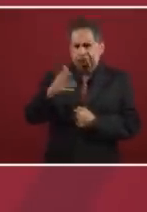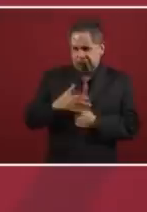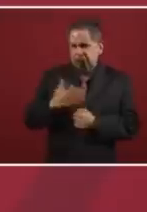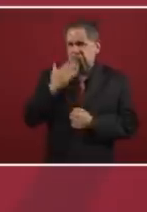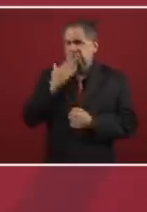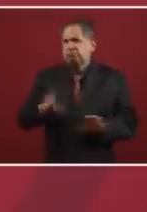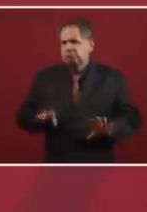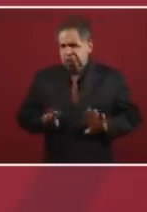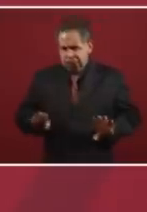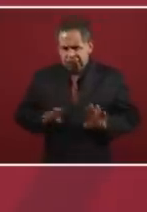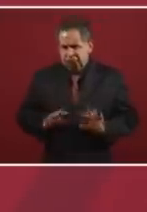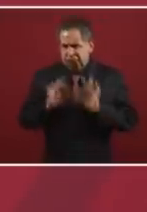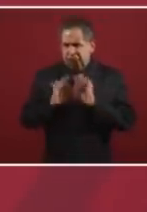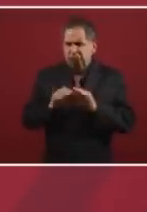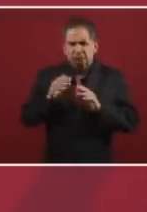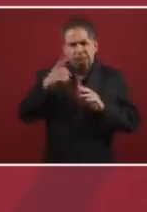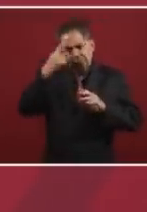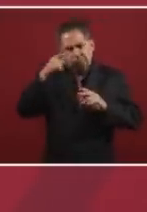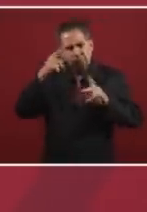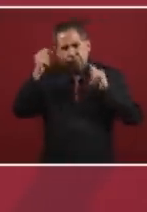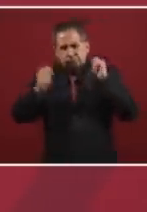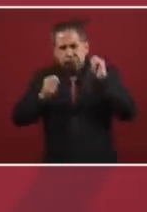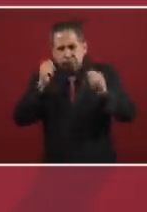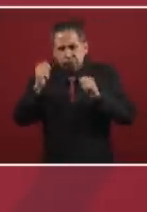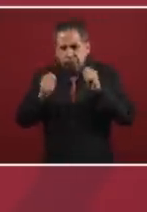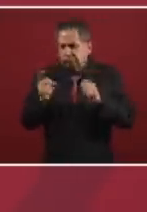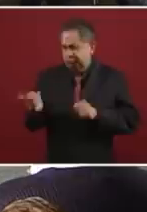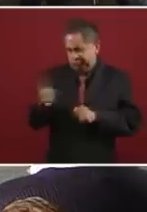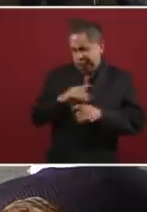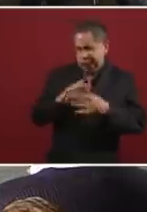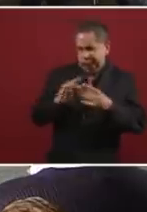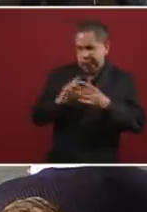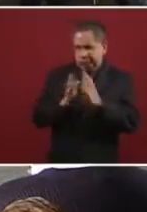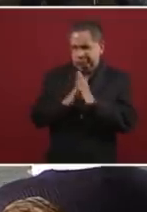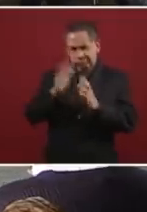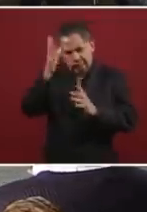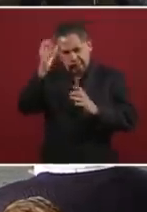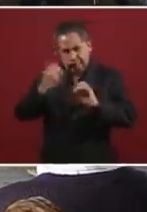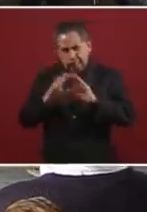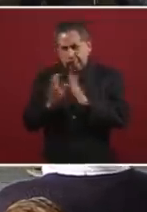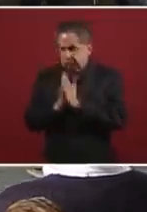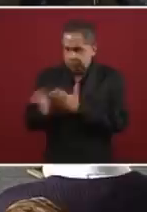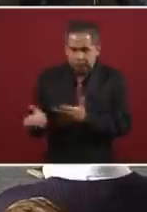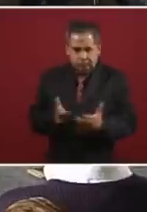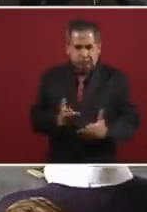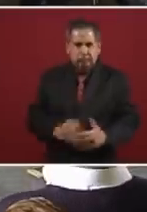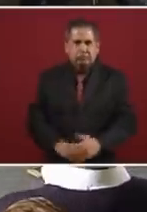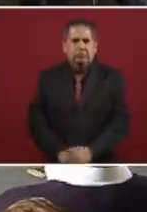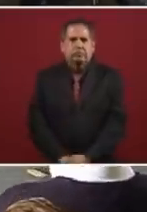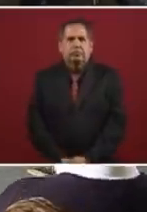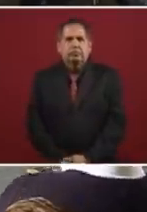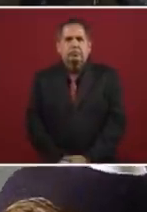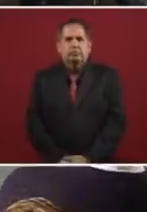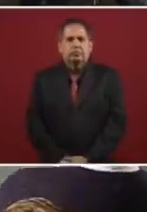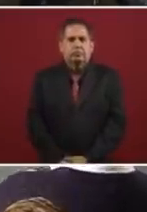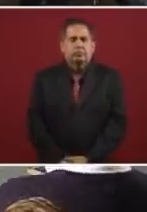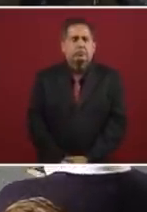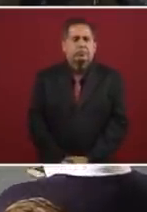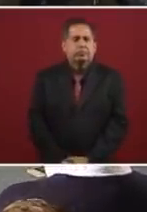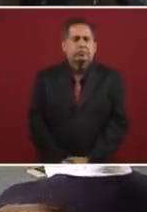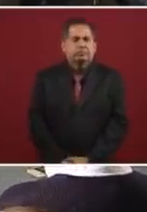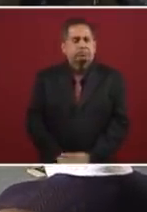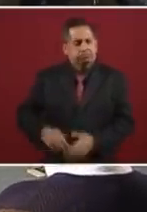en materia de turismo porque no los pones el concepto como lo hemos